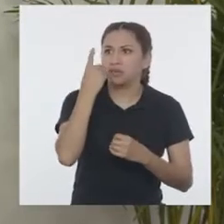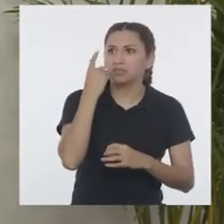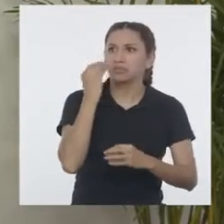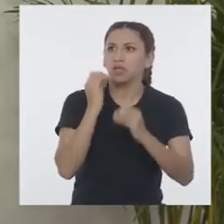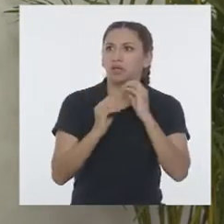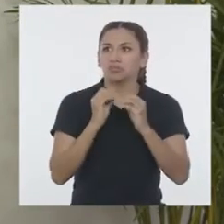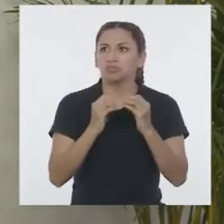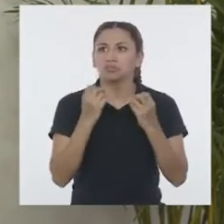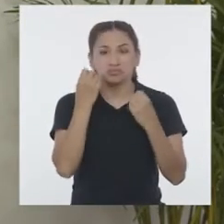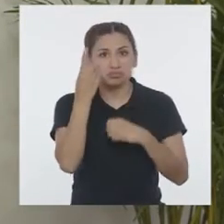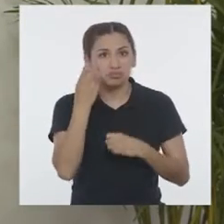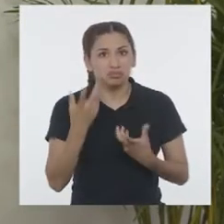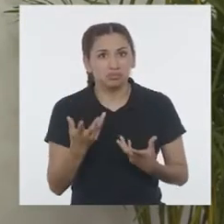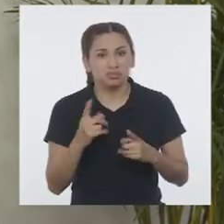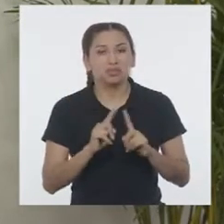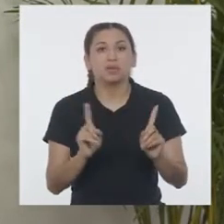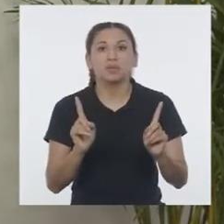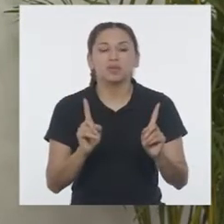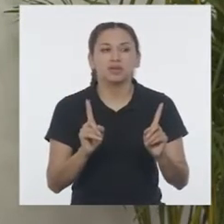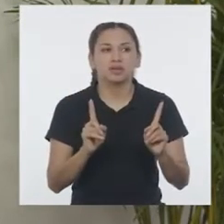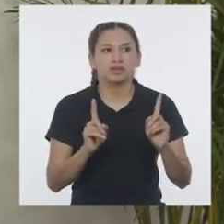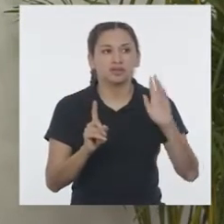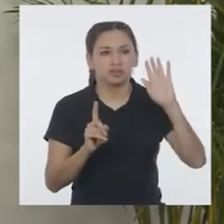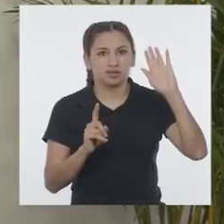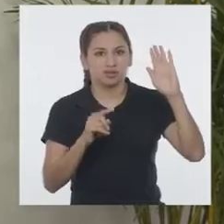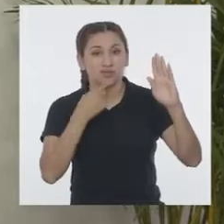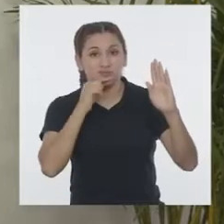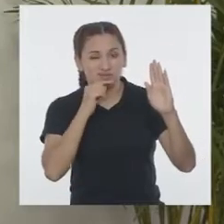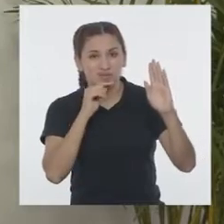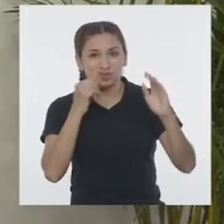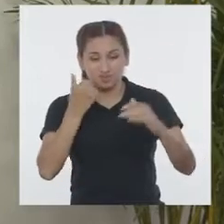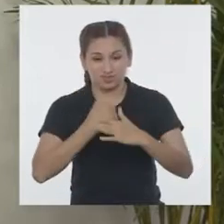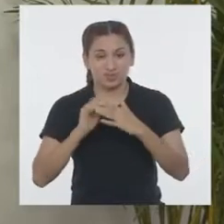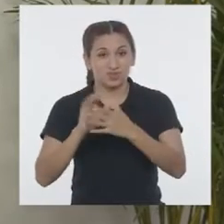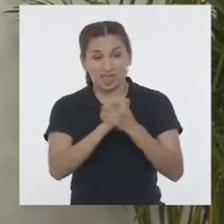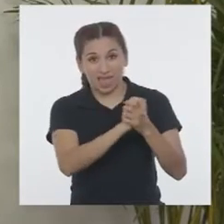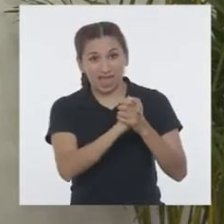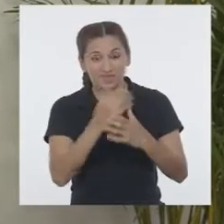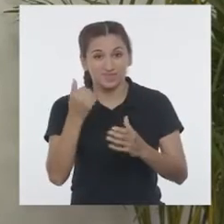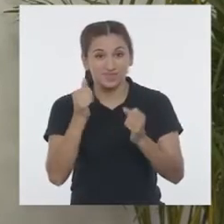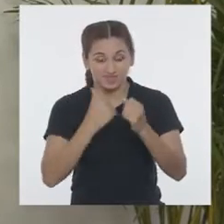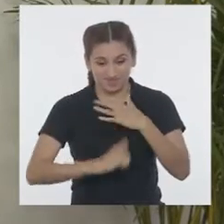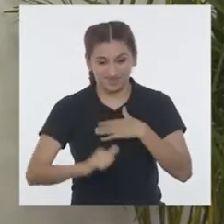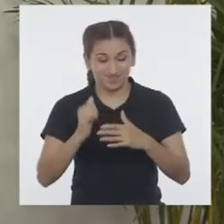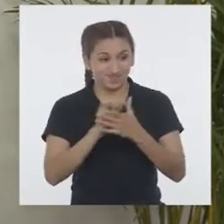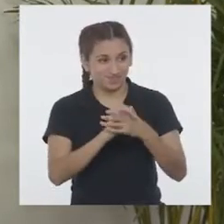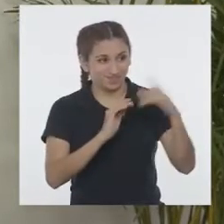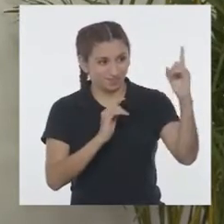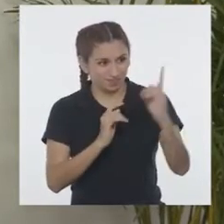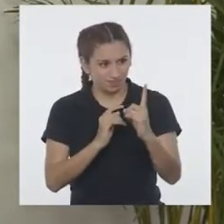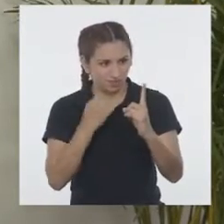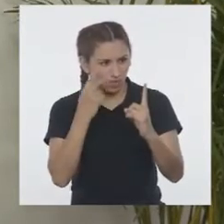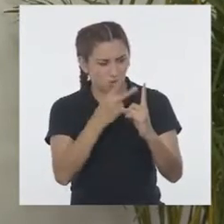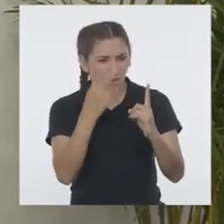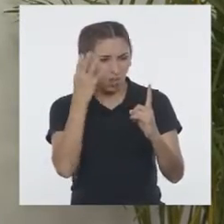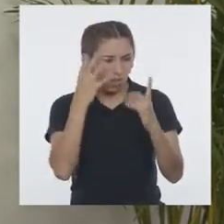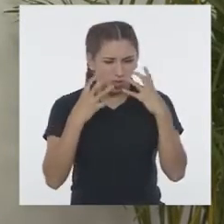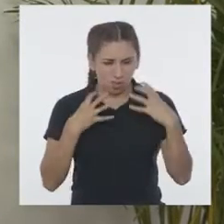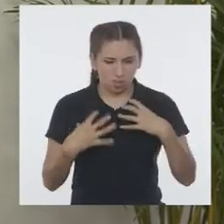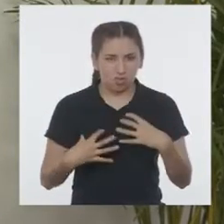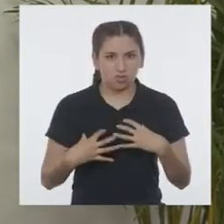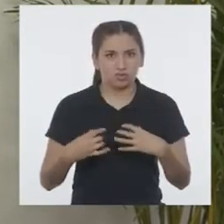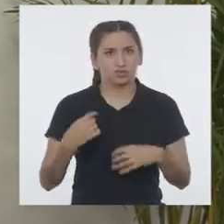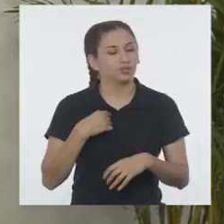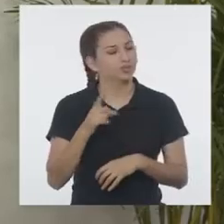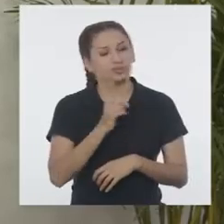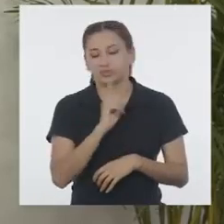intentamos entendernos. Pero al llegar Beatriz con esas claras señales de violencia física, dije... No, esto